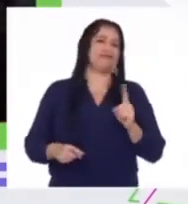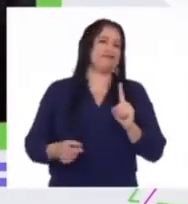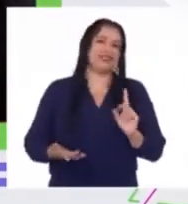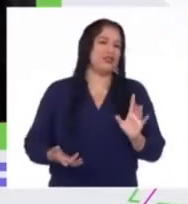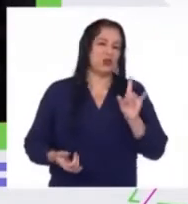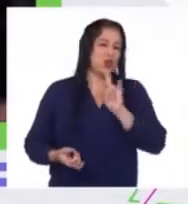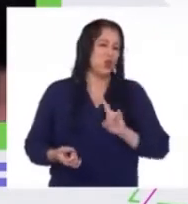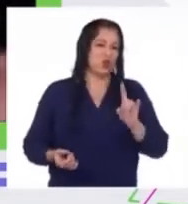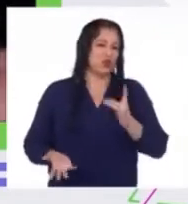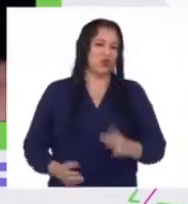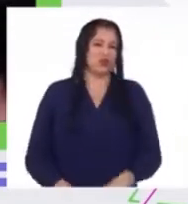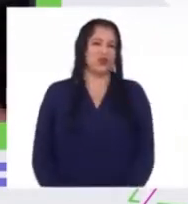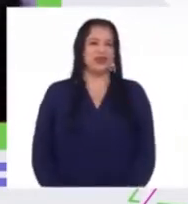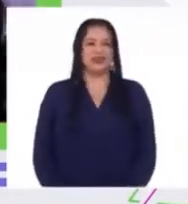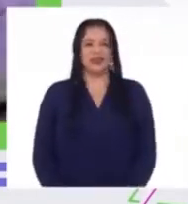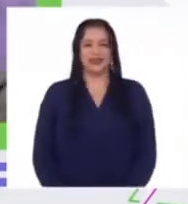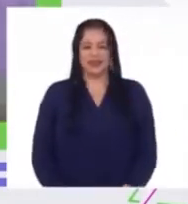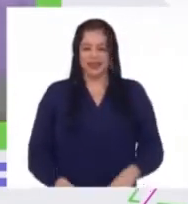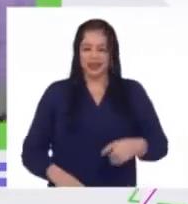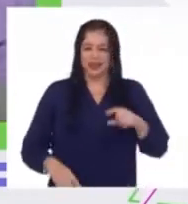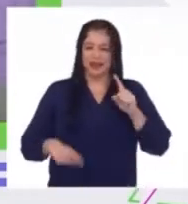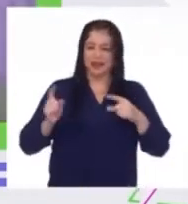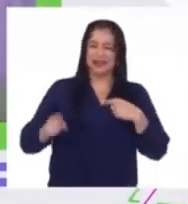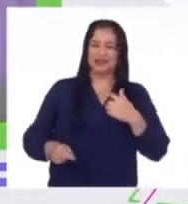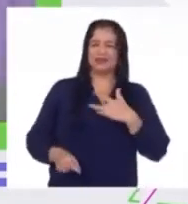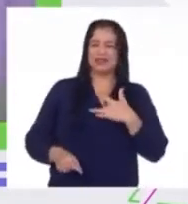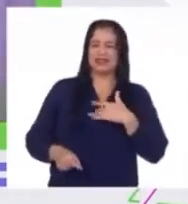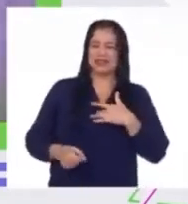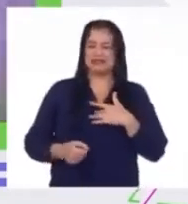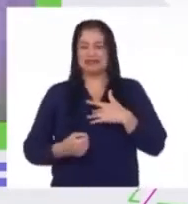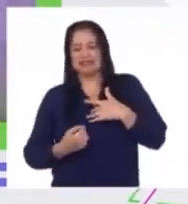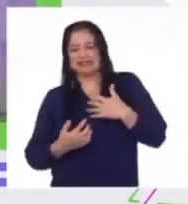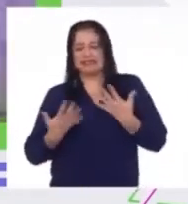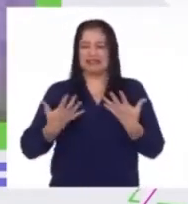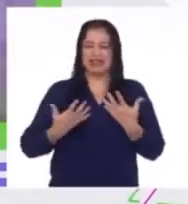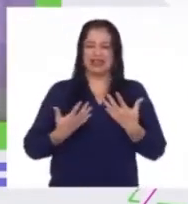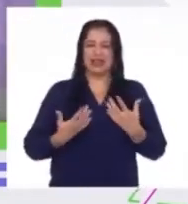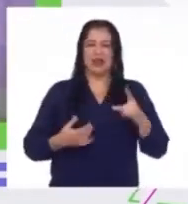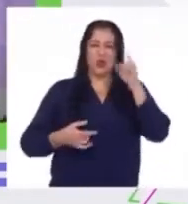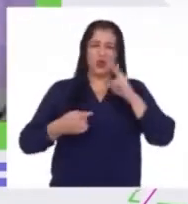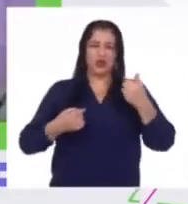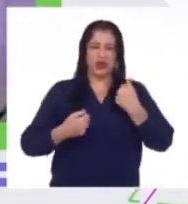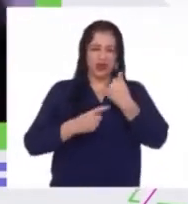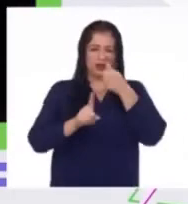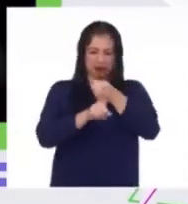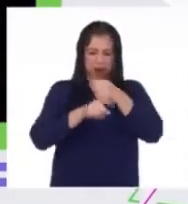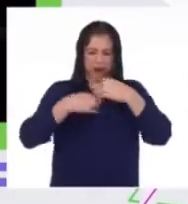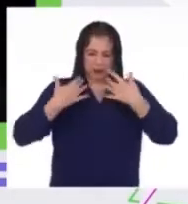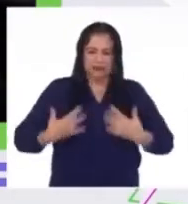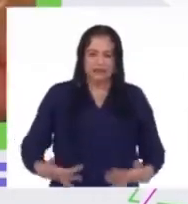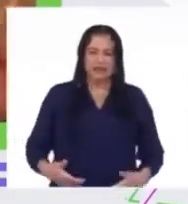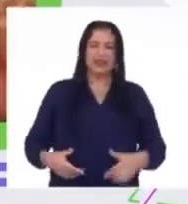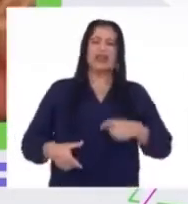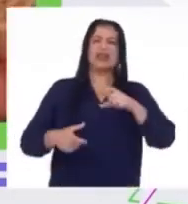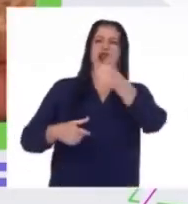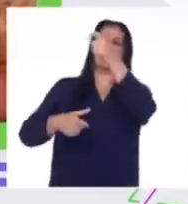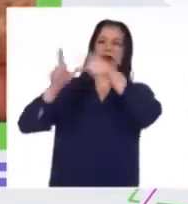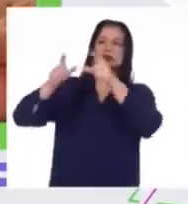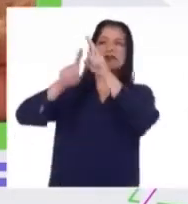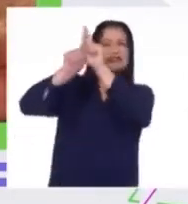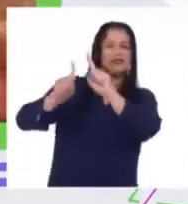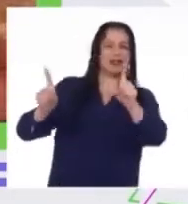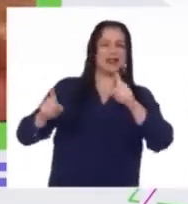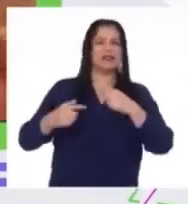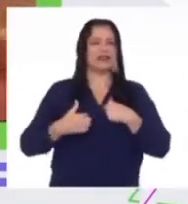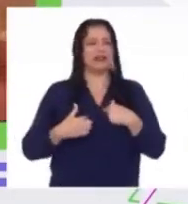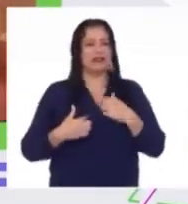porque, o sea, yo me siento raro, ¿no? De vestirme así y los demás con otras ropas. Yo